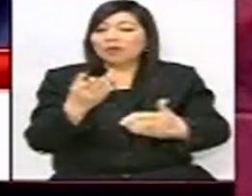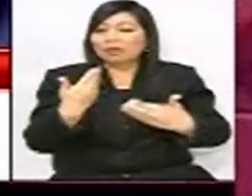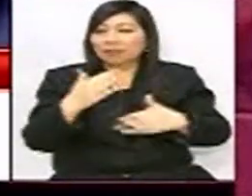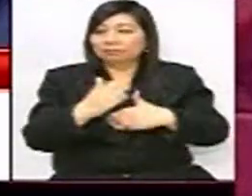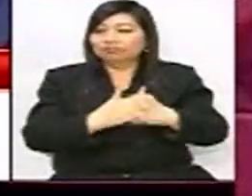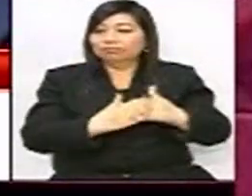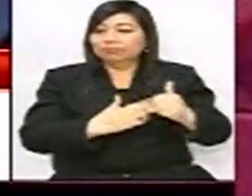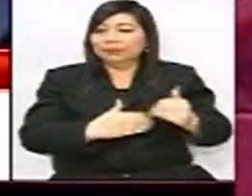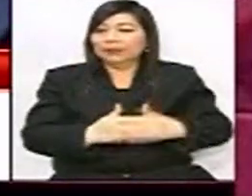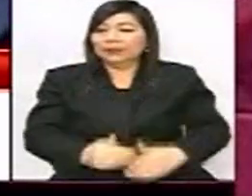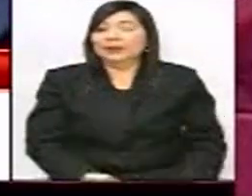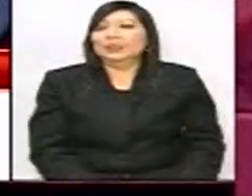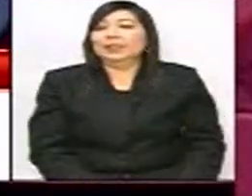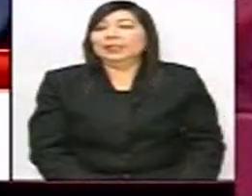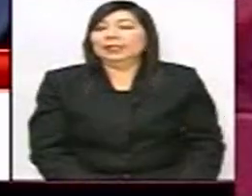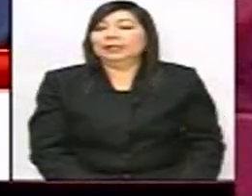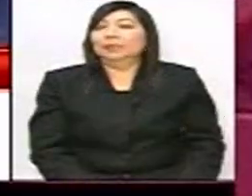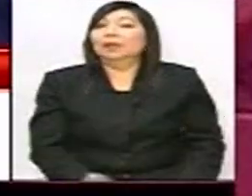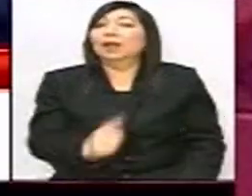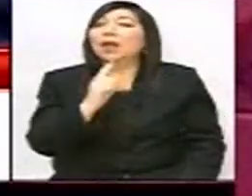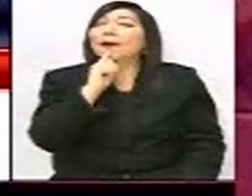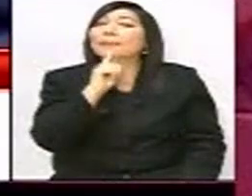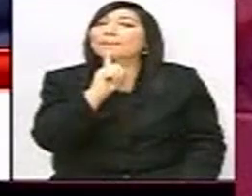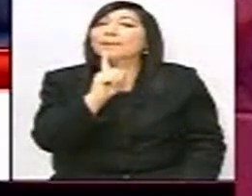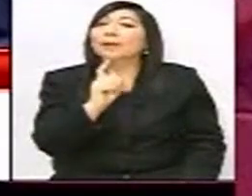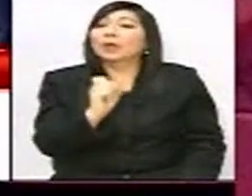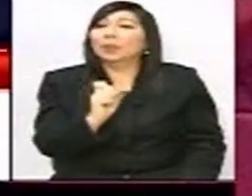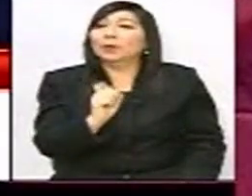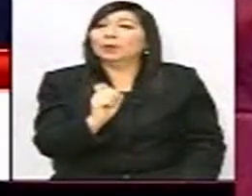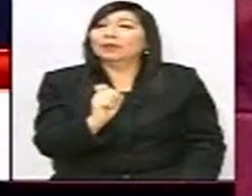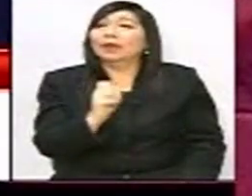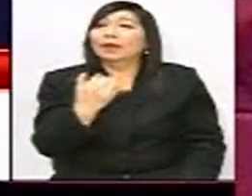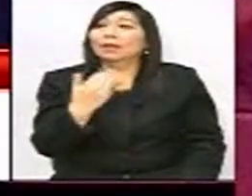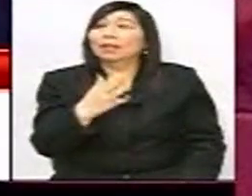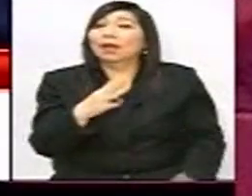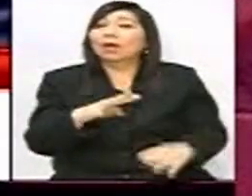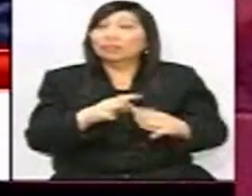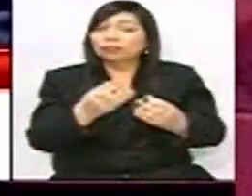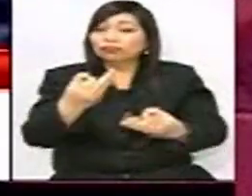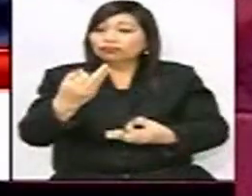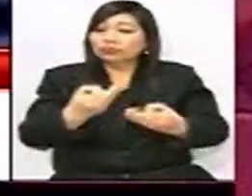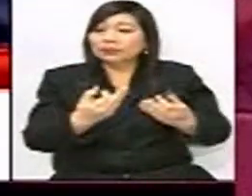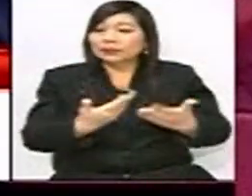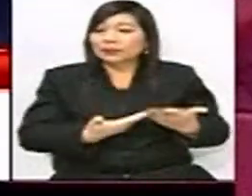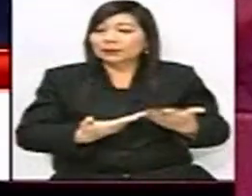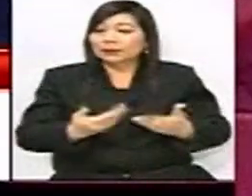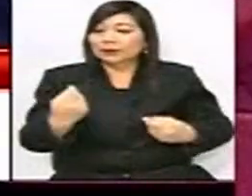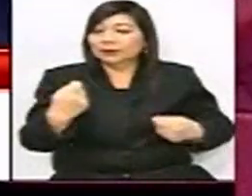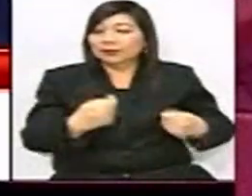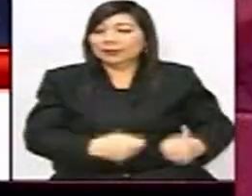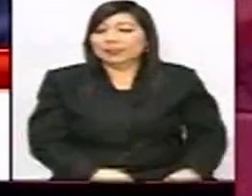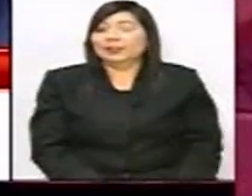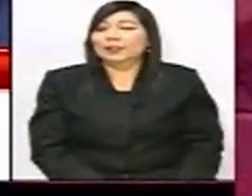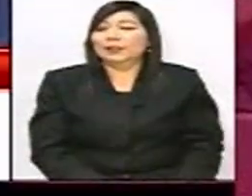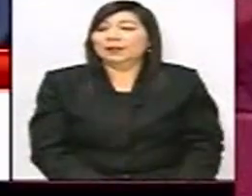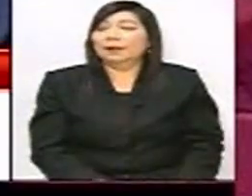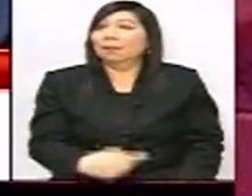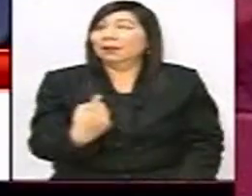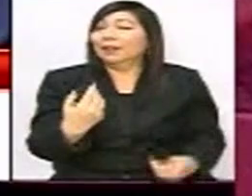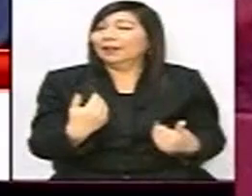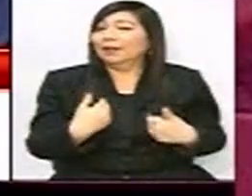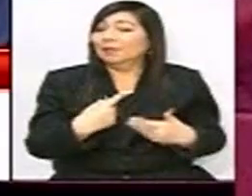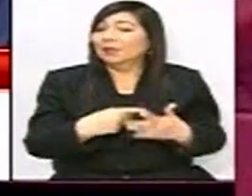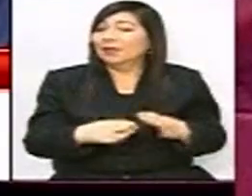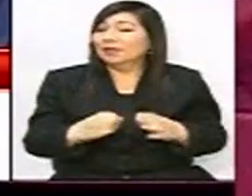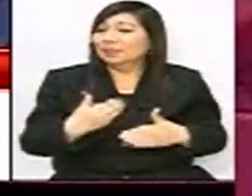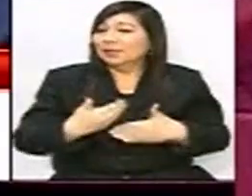construidos. Luego se nos ha preguntado si se va a hacer o si se ha hecho una auditoría a la ejecución de las inversiones. Lo primero que tenemos que